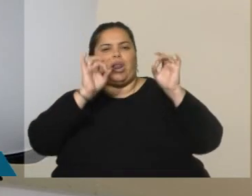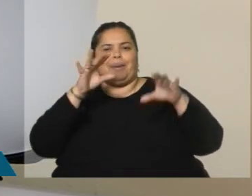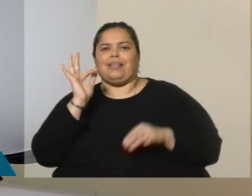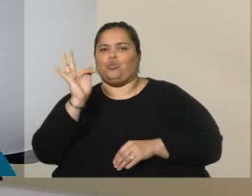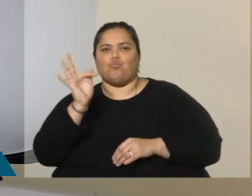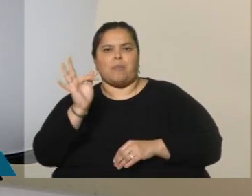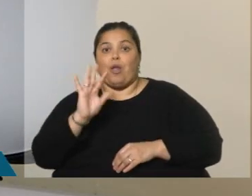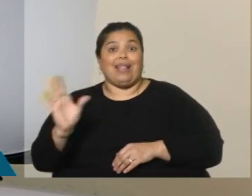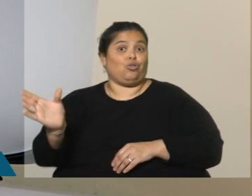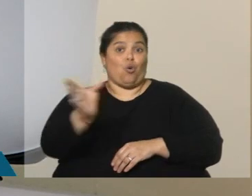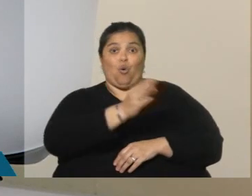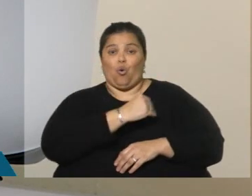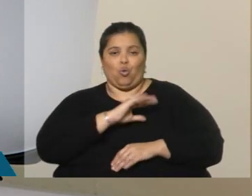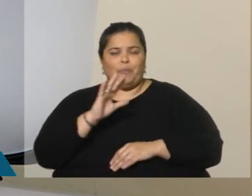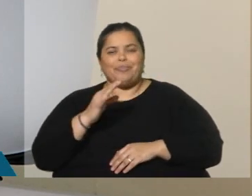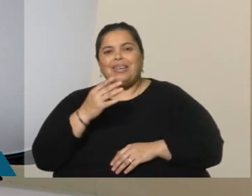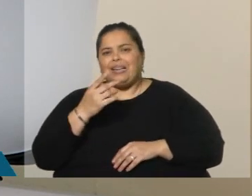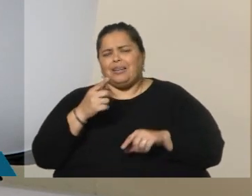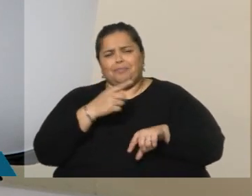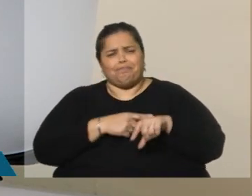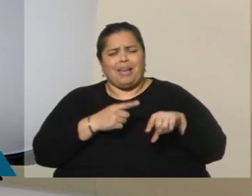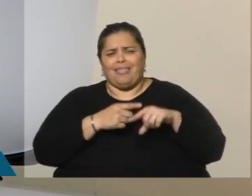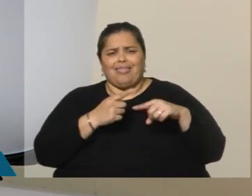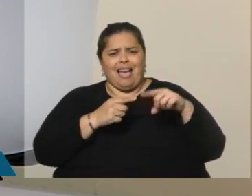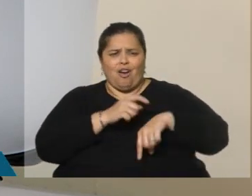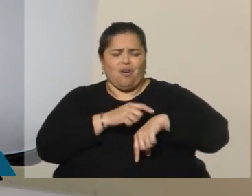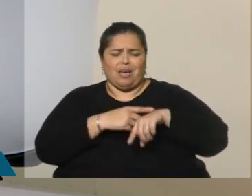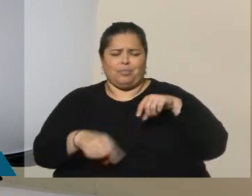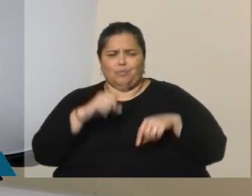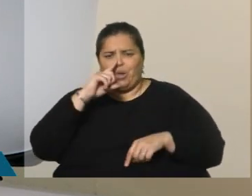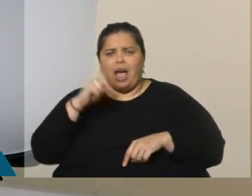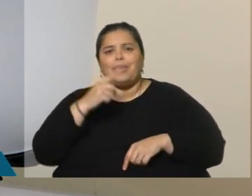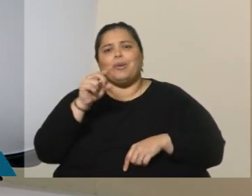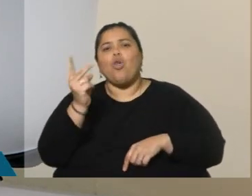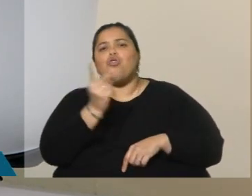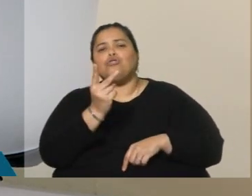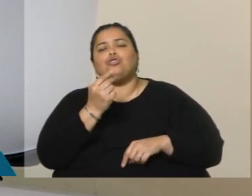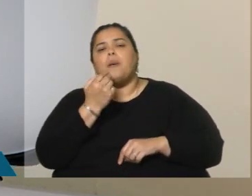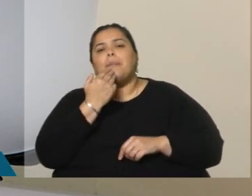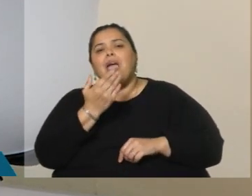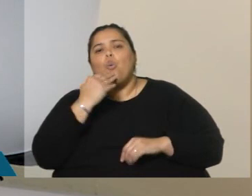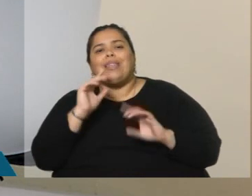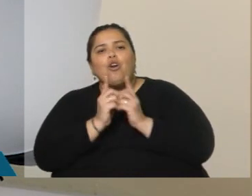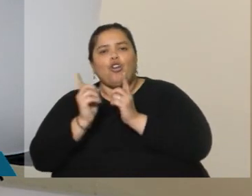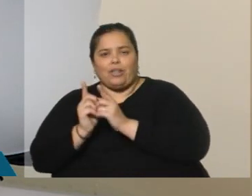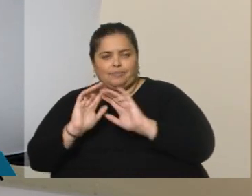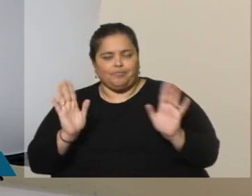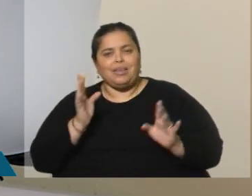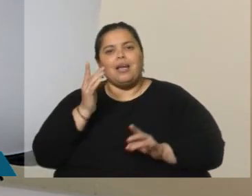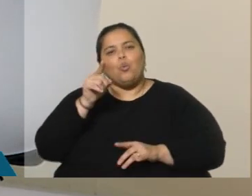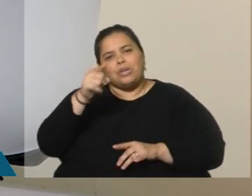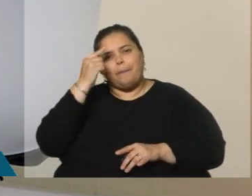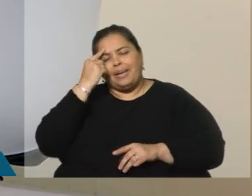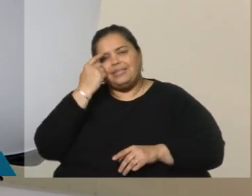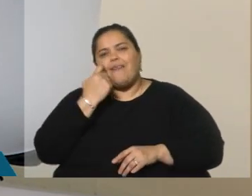nos quedan dos minutos nada más rico pasó volando la media hora pero le hago dos o tres preguntas cortas y a ver si podemos tener una respuesta breve también le parece que faltó